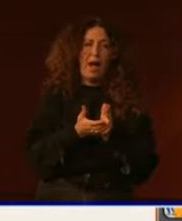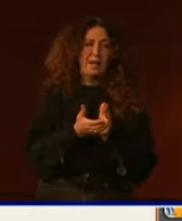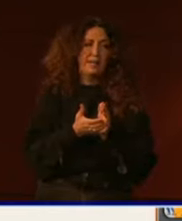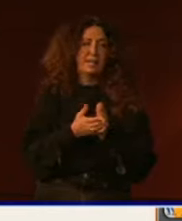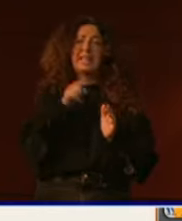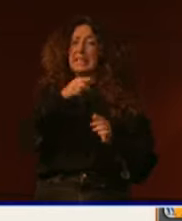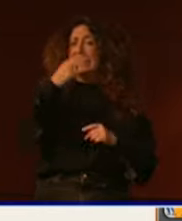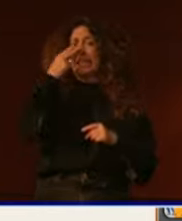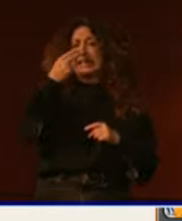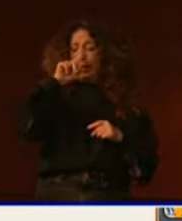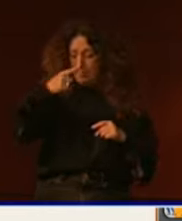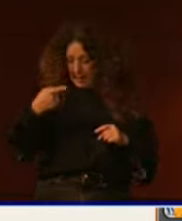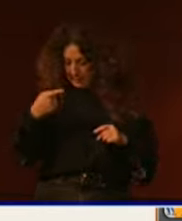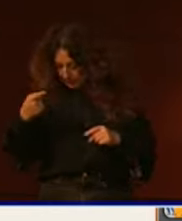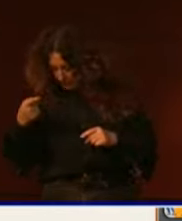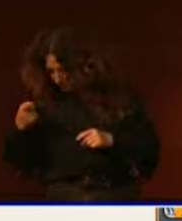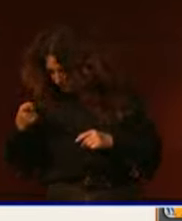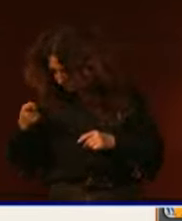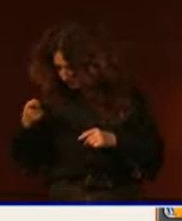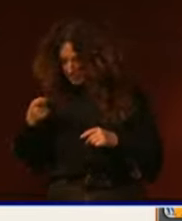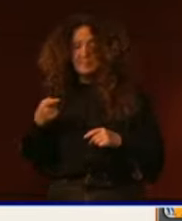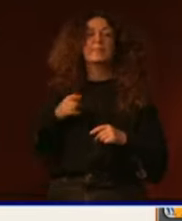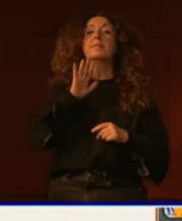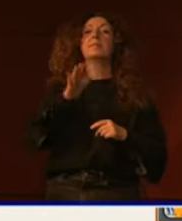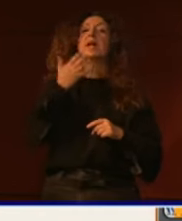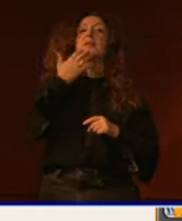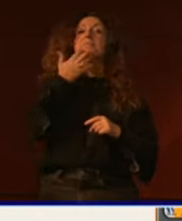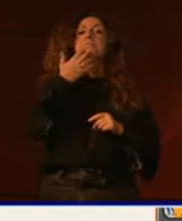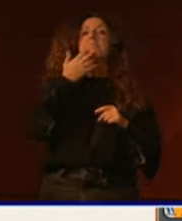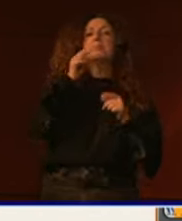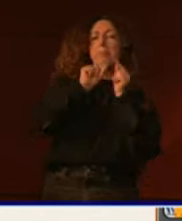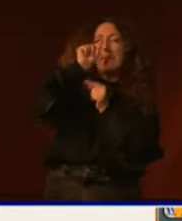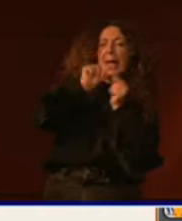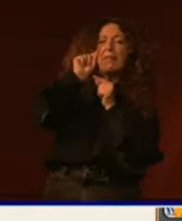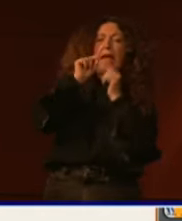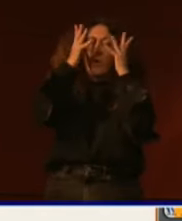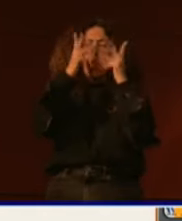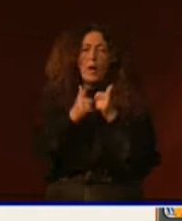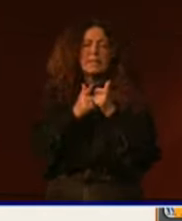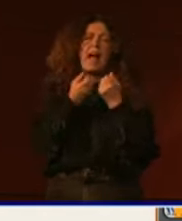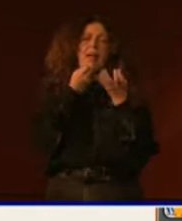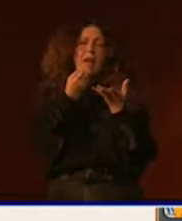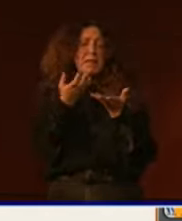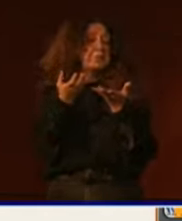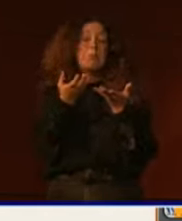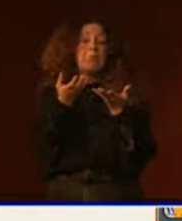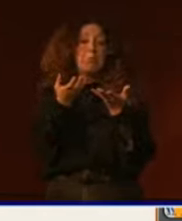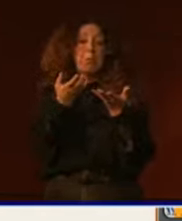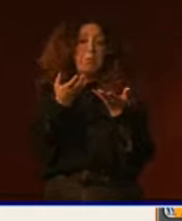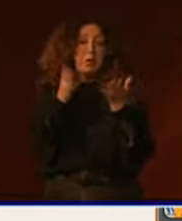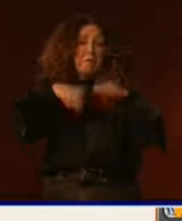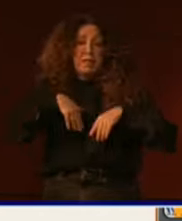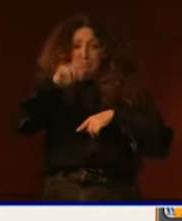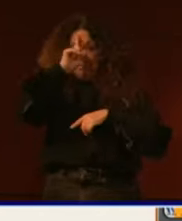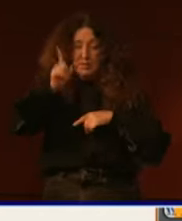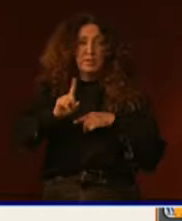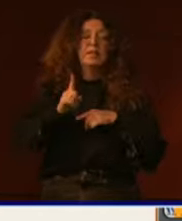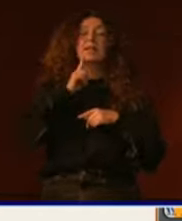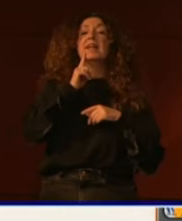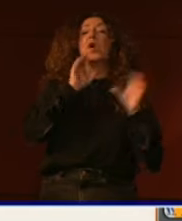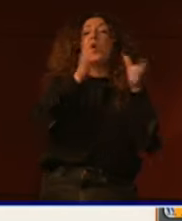más interesante, pero claro, si no se puede medir ni hay sensibilidad, eso es un problema. ¿Qué quiere decir de manera global? La participación de los